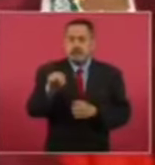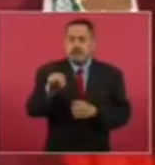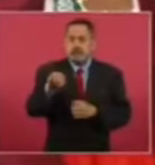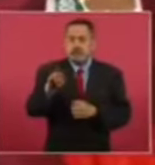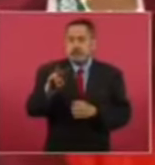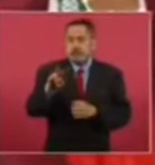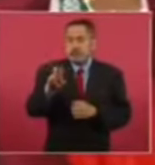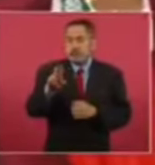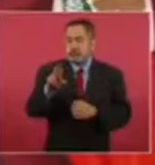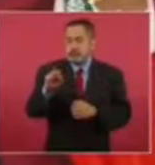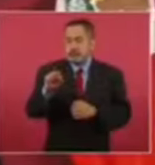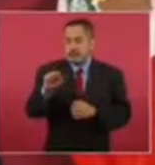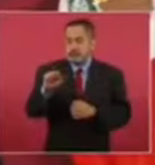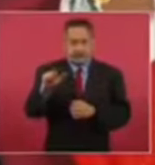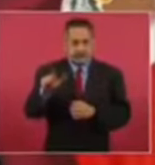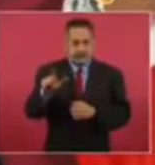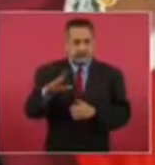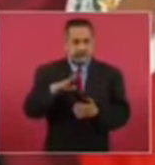habían